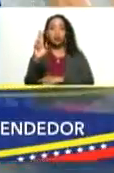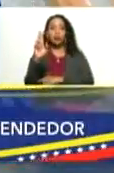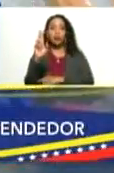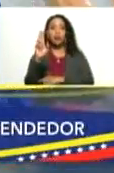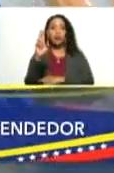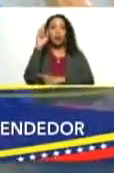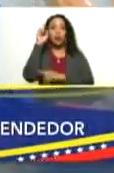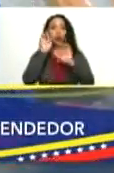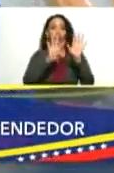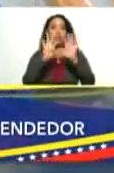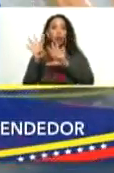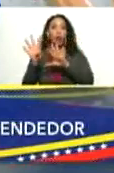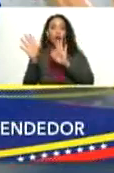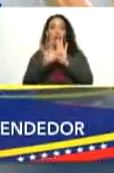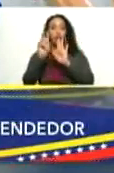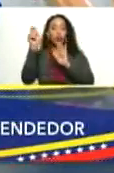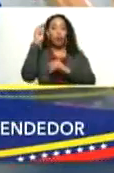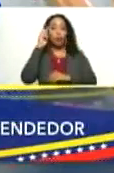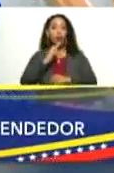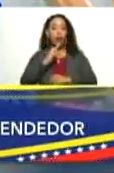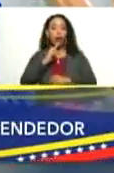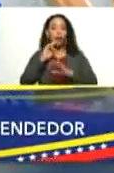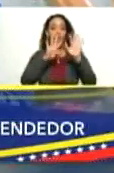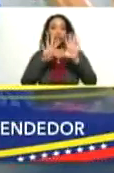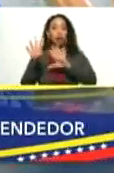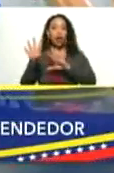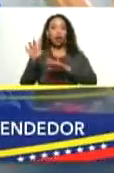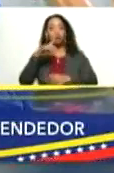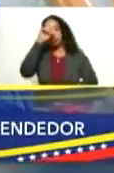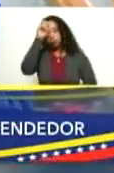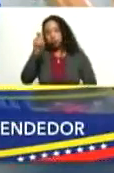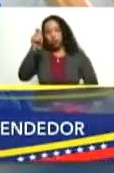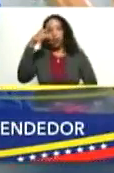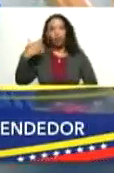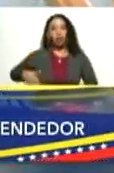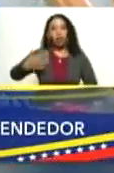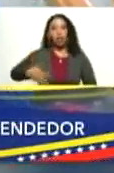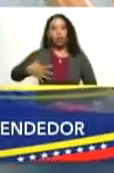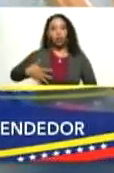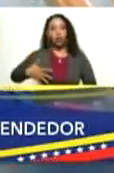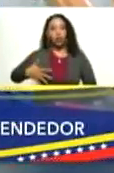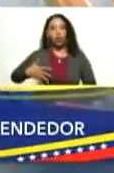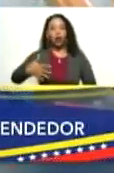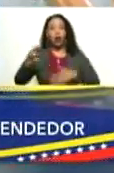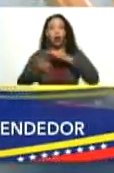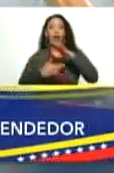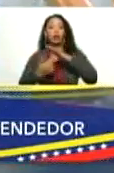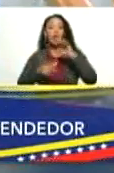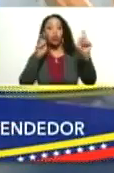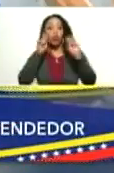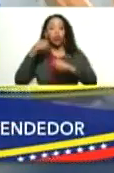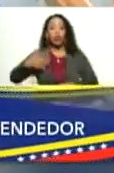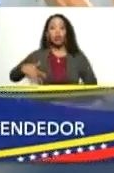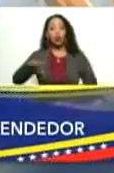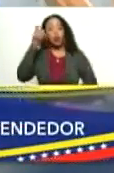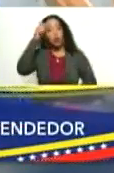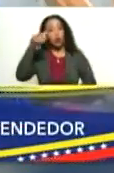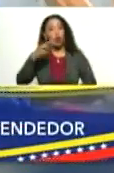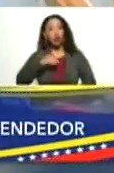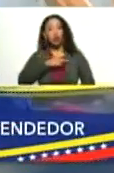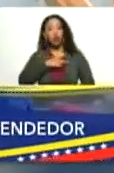y la Constitución Bolivariana del 99 reconoce el derecho a la recreación y el turismo como un derecho del pueblo. Nosotros lo que